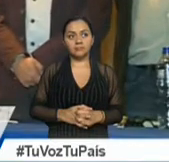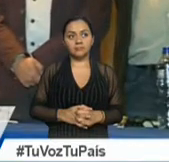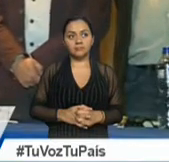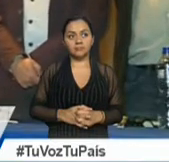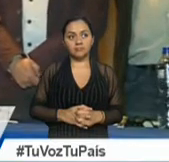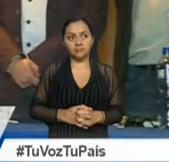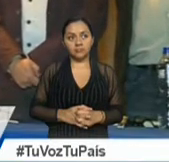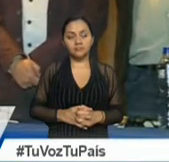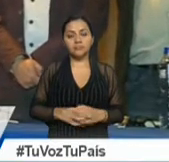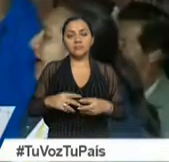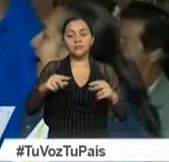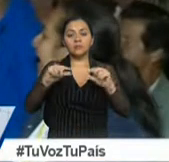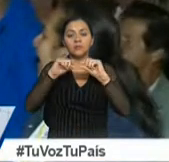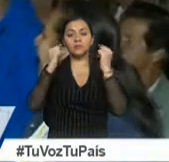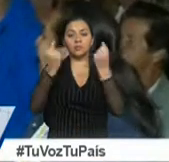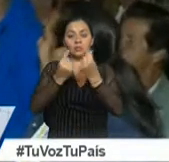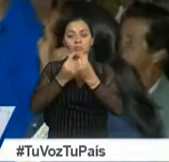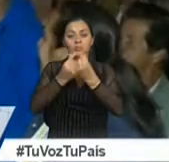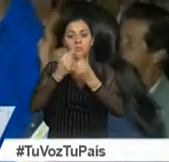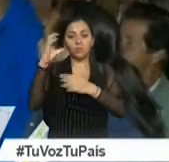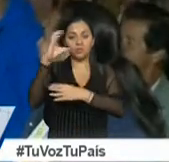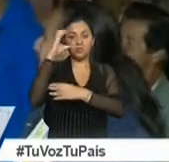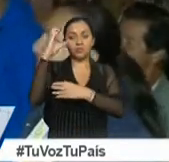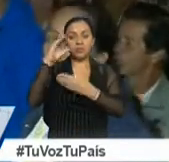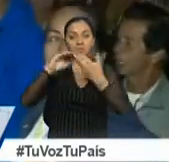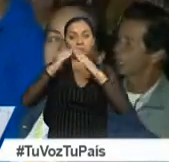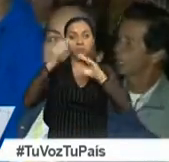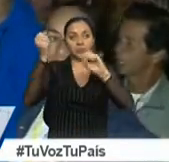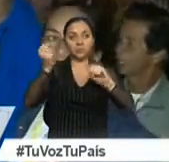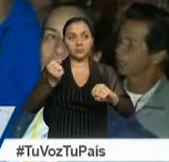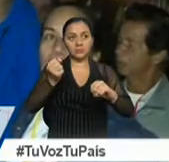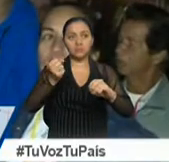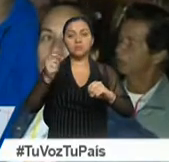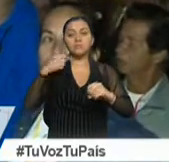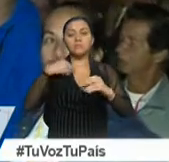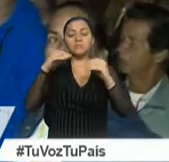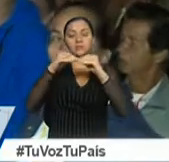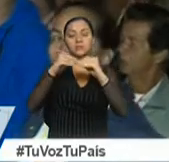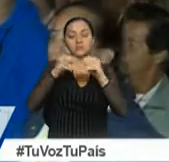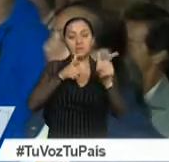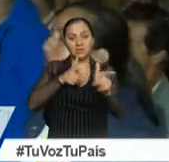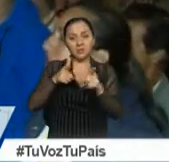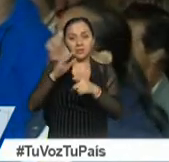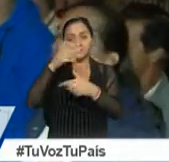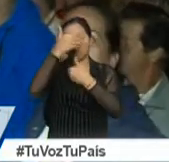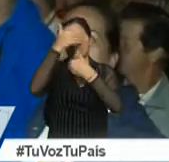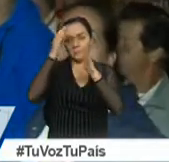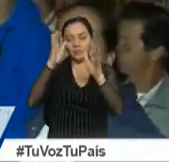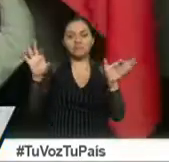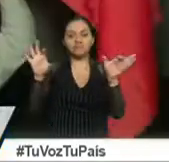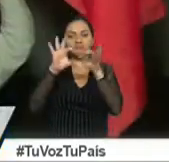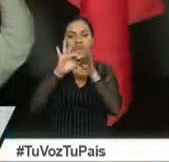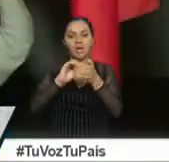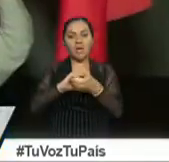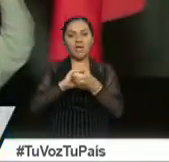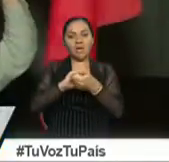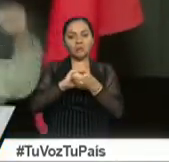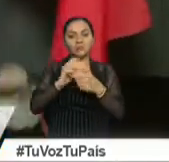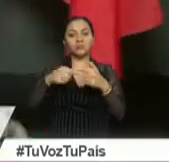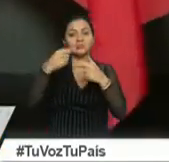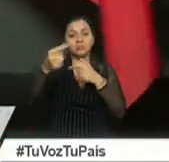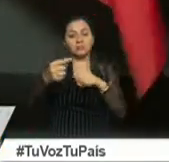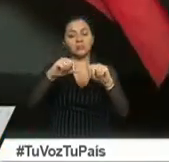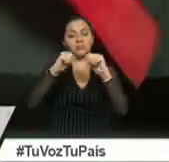El Partido Comunista Colombiano y la guerrilla FARC buscarán aliarse con otros sectores a favor de la paz para las elecciones legislativas